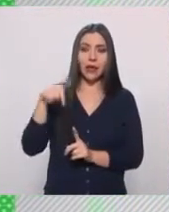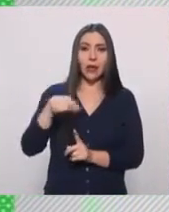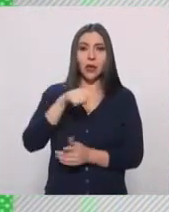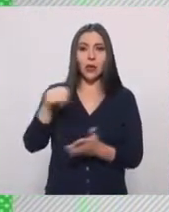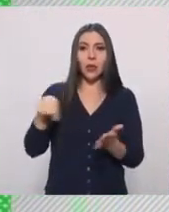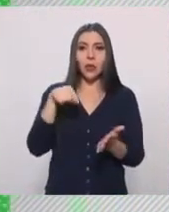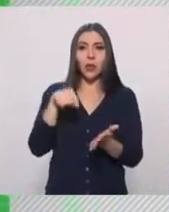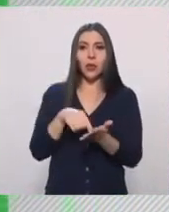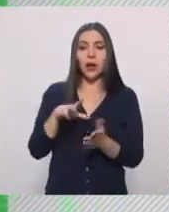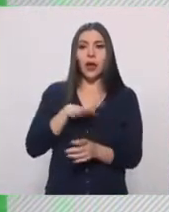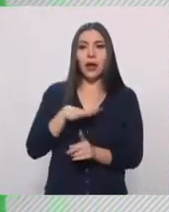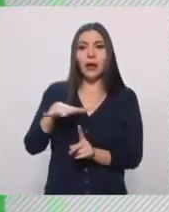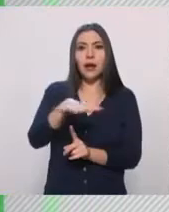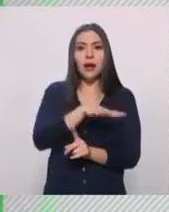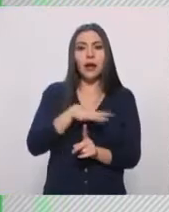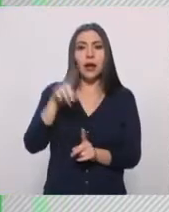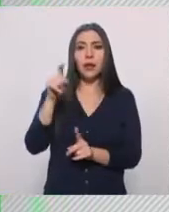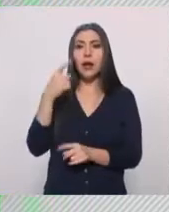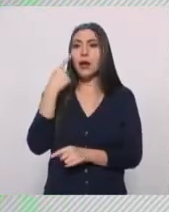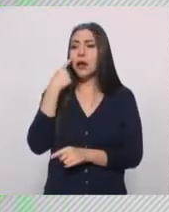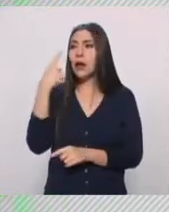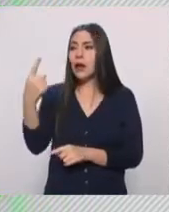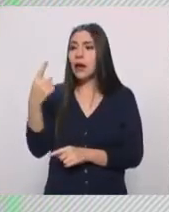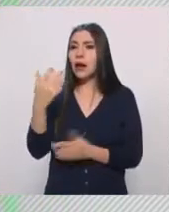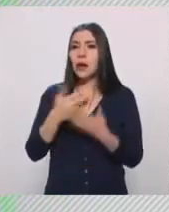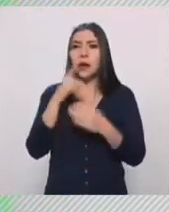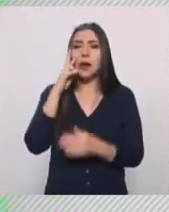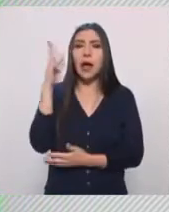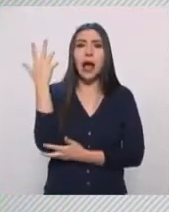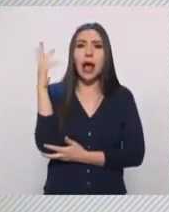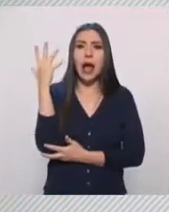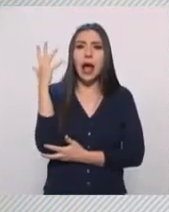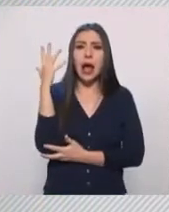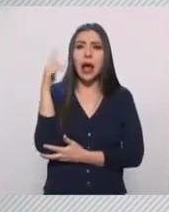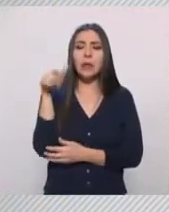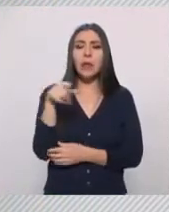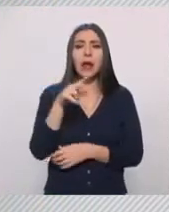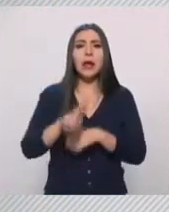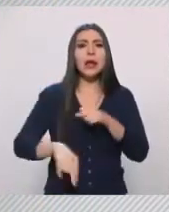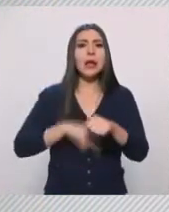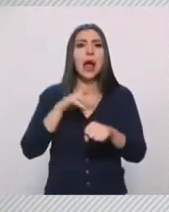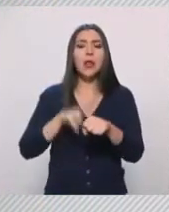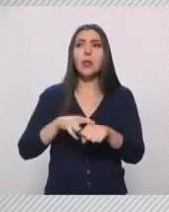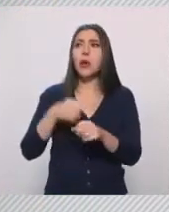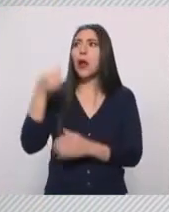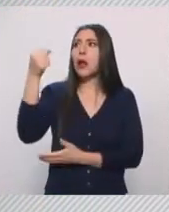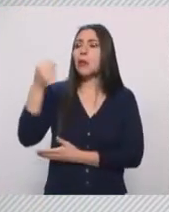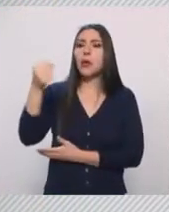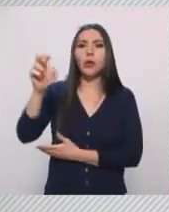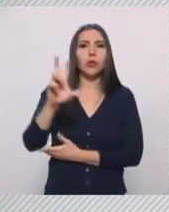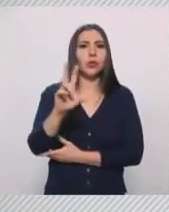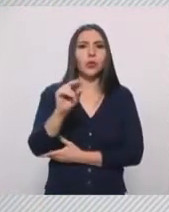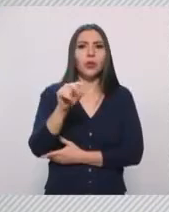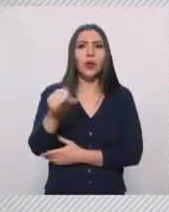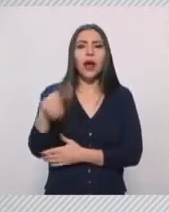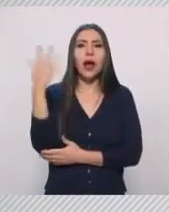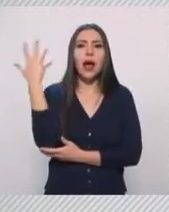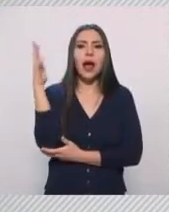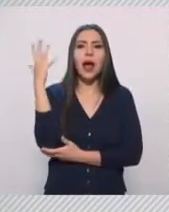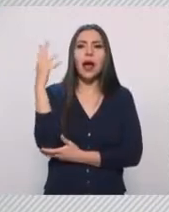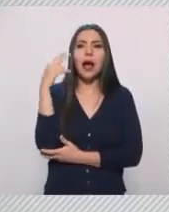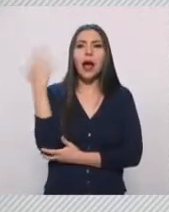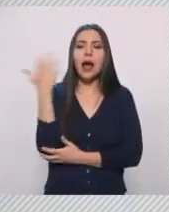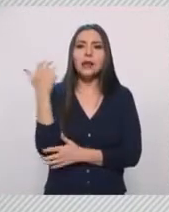si salimos aquí a la esquina, los árboles que vamos a encontrar no son árboles que de forma natural estén ahí, sino que fueron árboles cultivados para